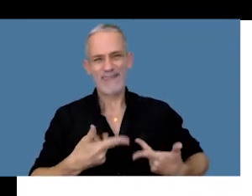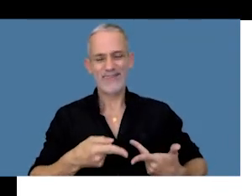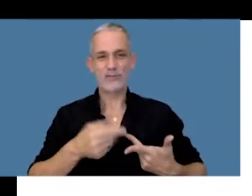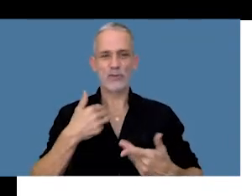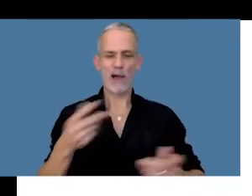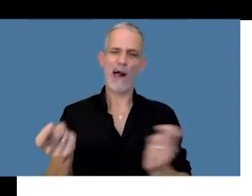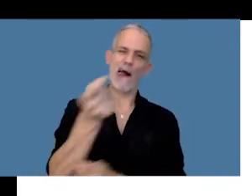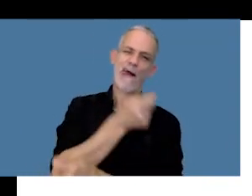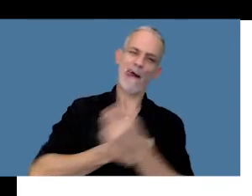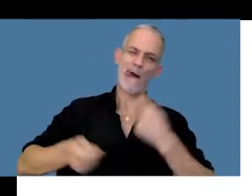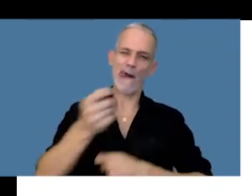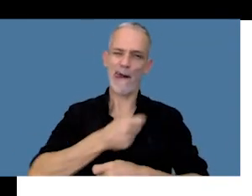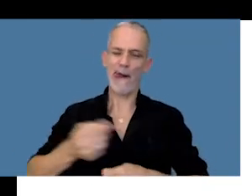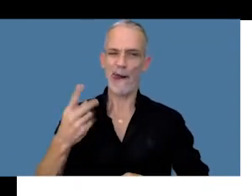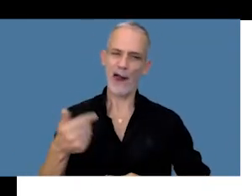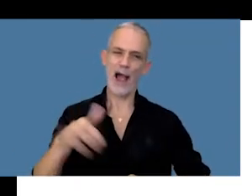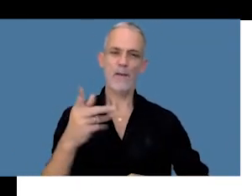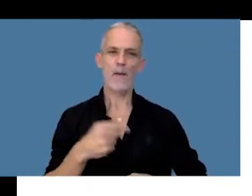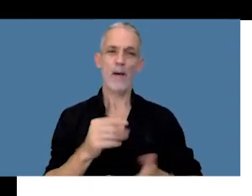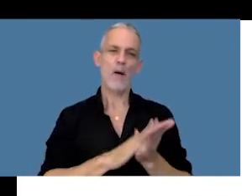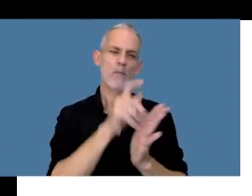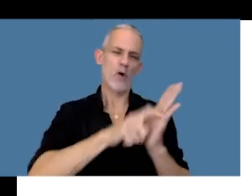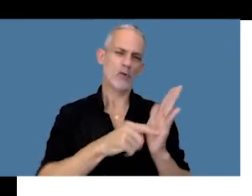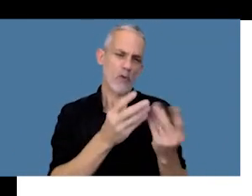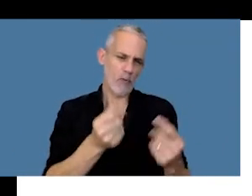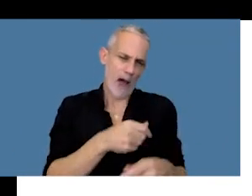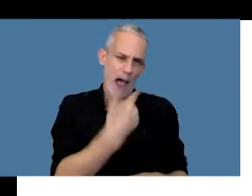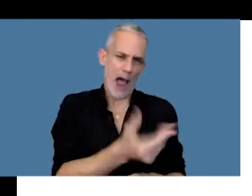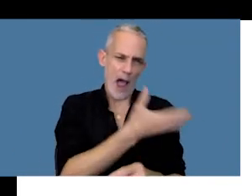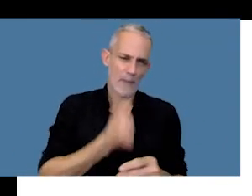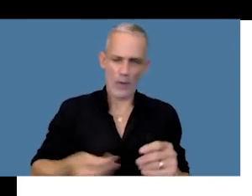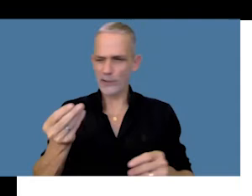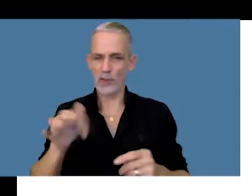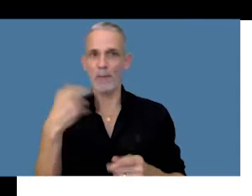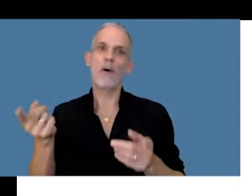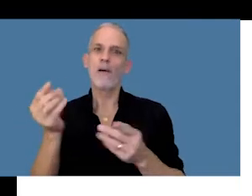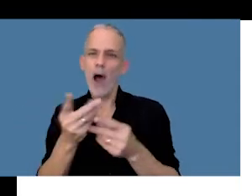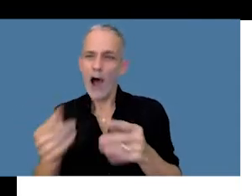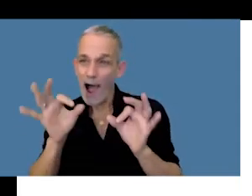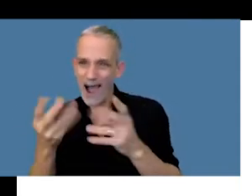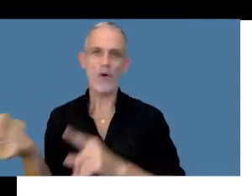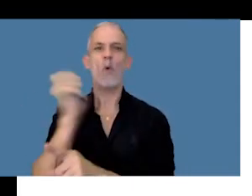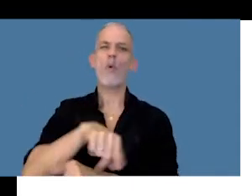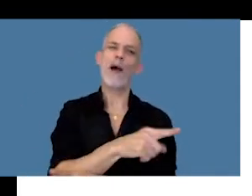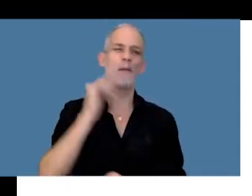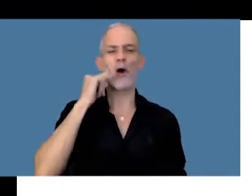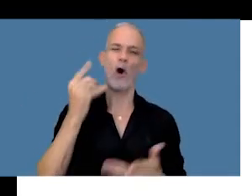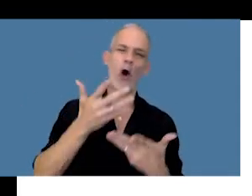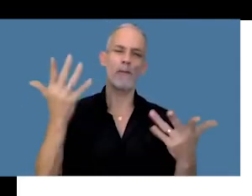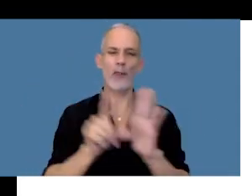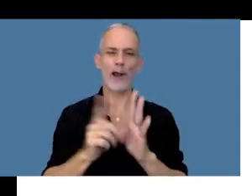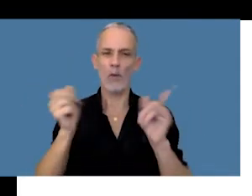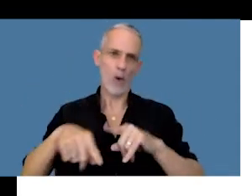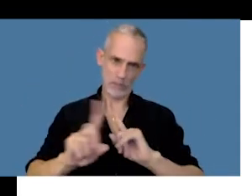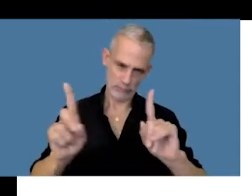que el contribuyente se va del monotributo para aprovechar beneficio y después, claro, cuando le queda cómodo, dijo la ley, vuelve.